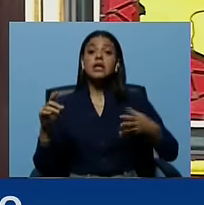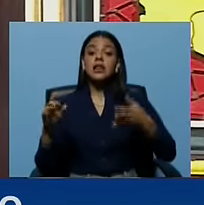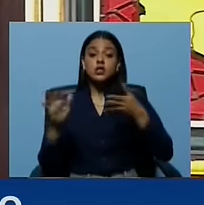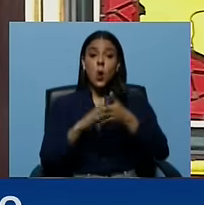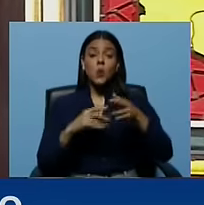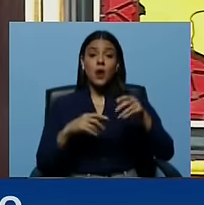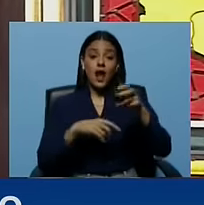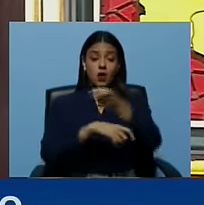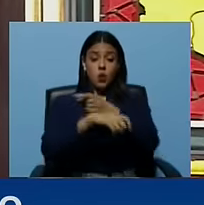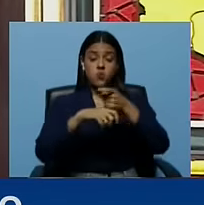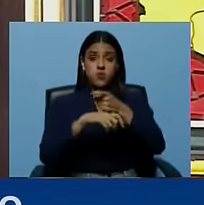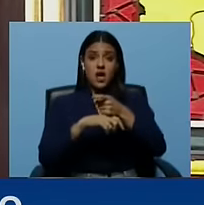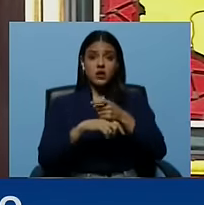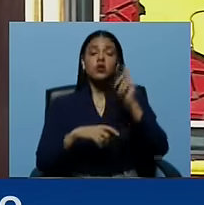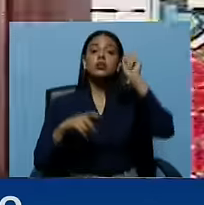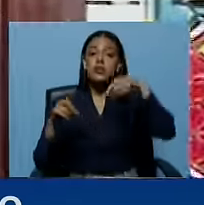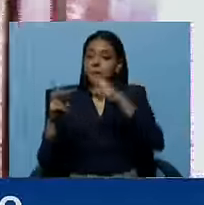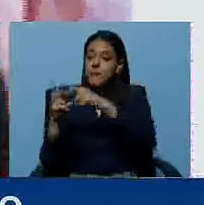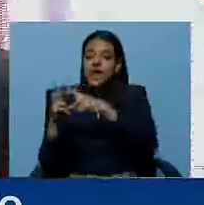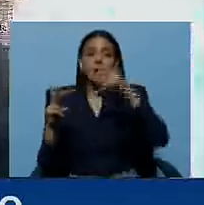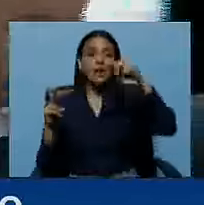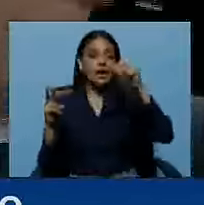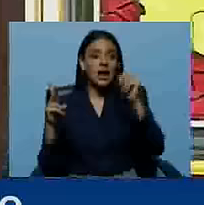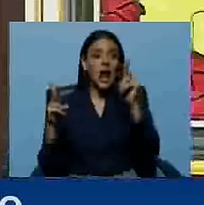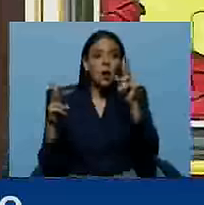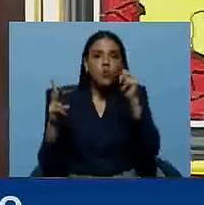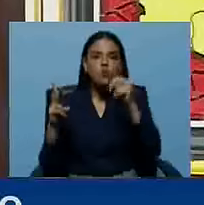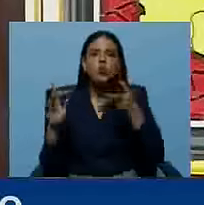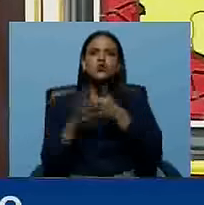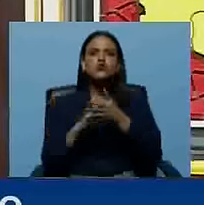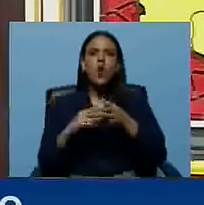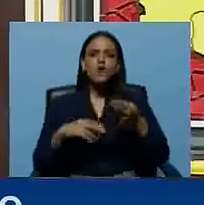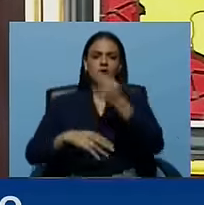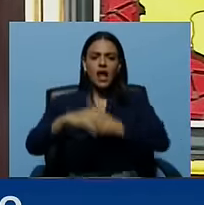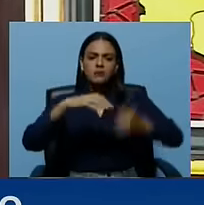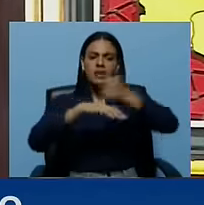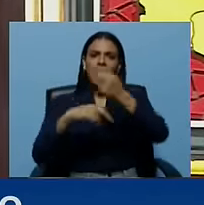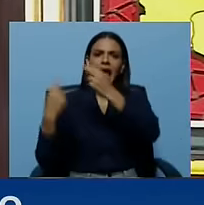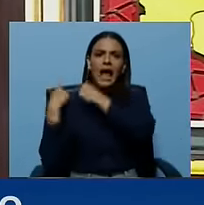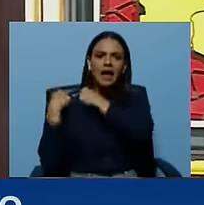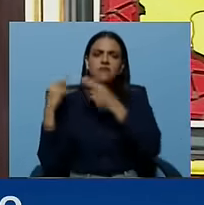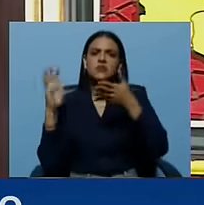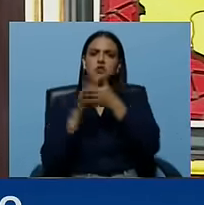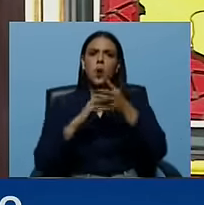compañero Nahum Fernández como jefe de gobierno de Caracas